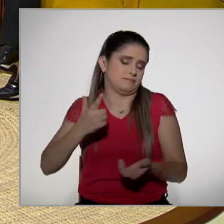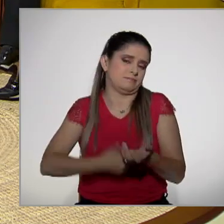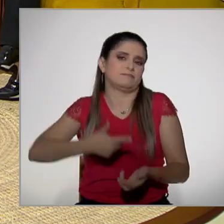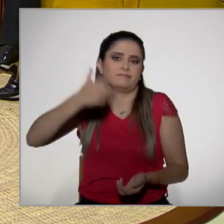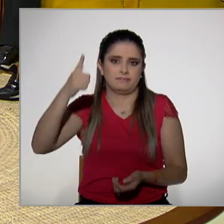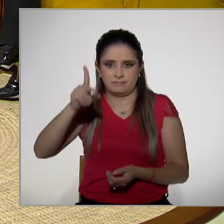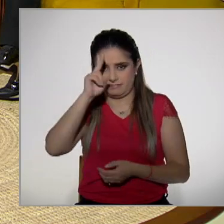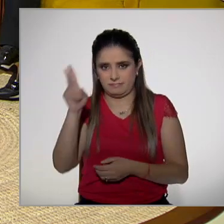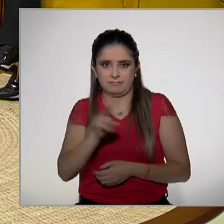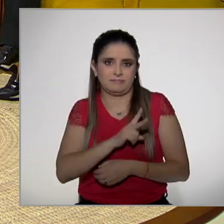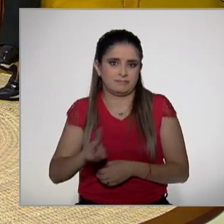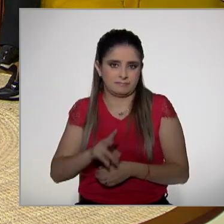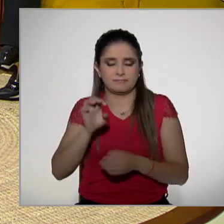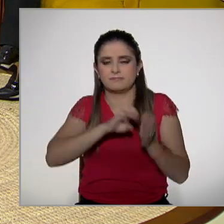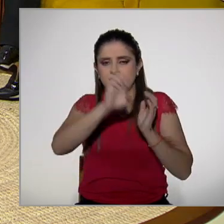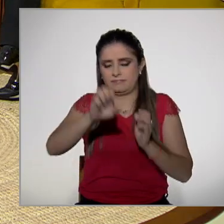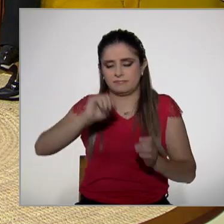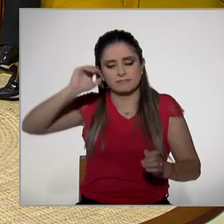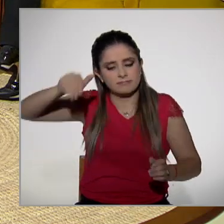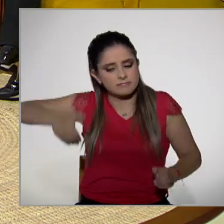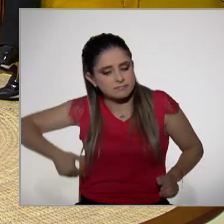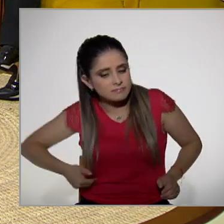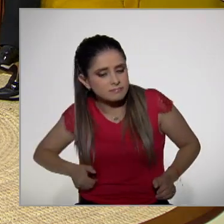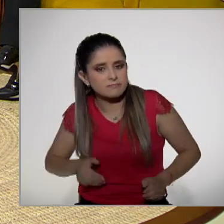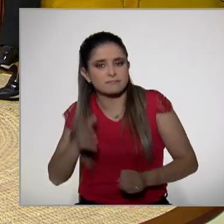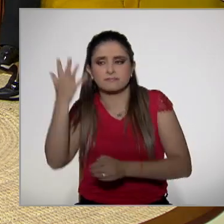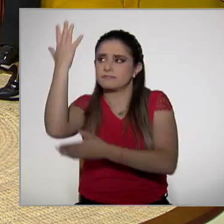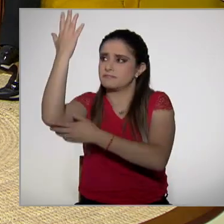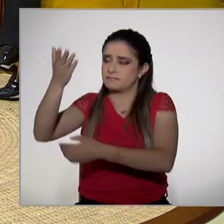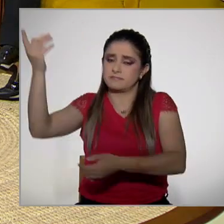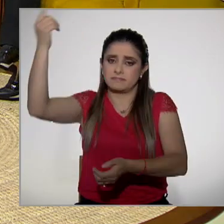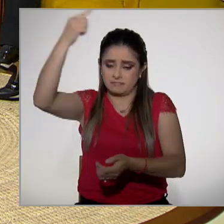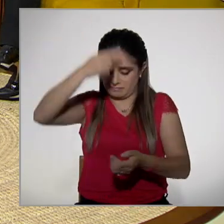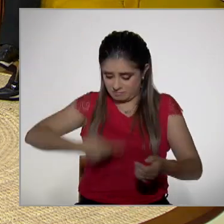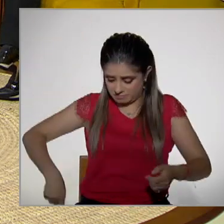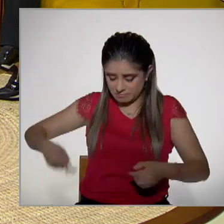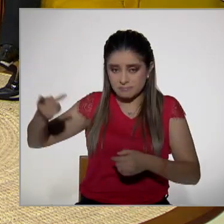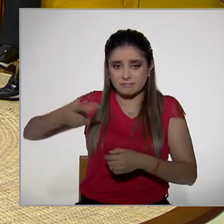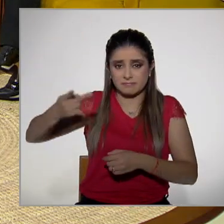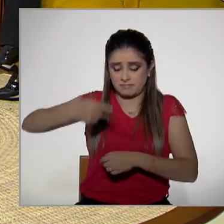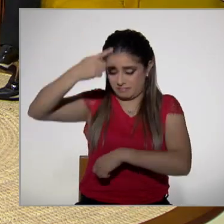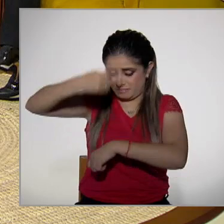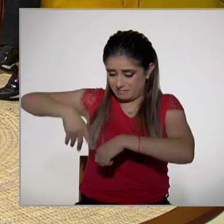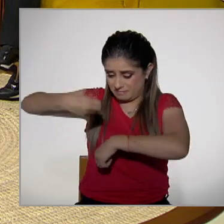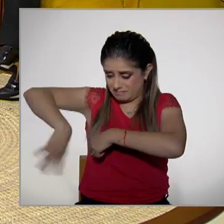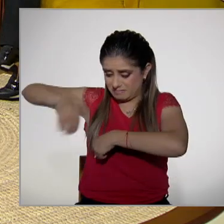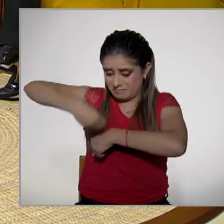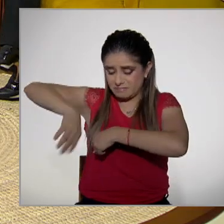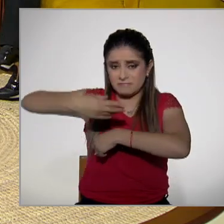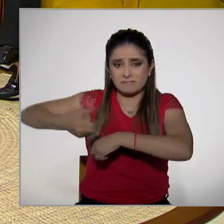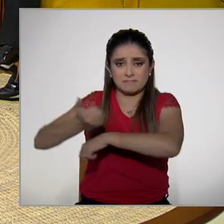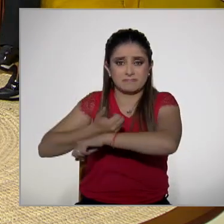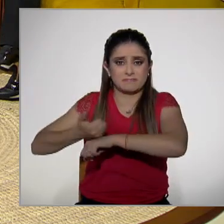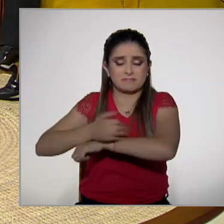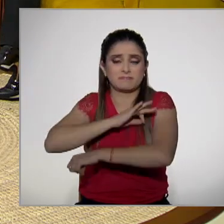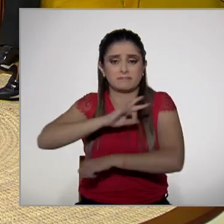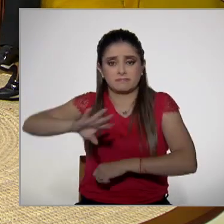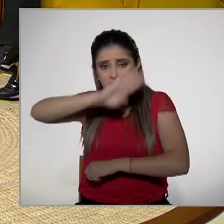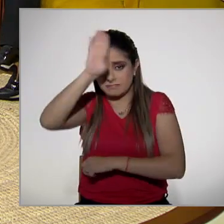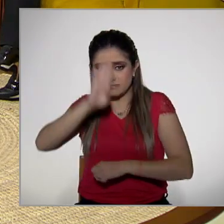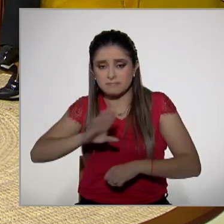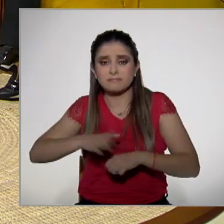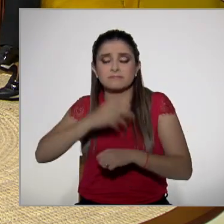al ejemplo más burdo un accidente en donde ahorita se me cayó una lámpara y me corta la pierna y estoy yo aquí solo y me de sangre me voy a morir porque la